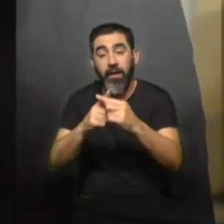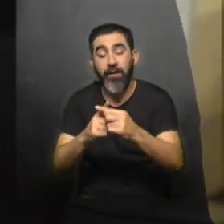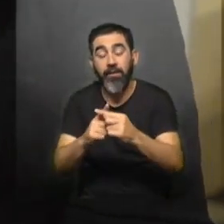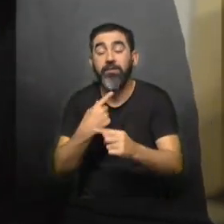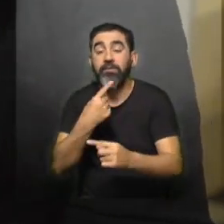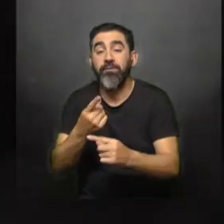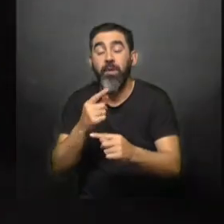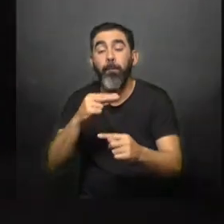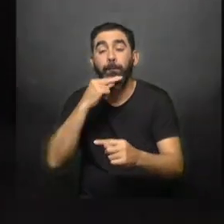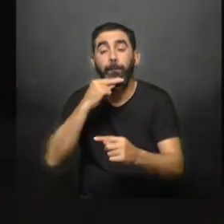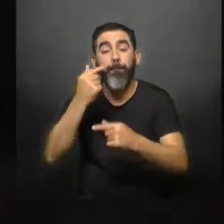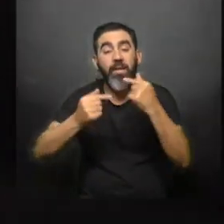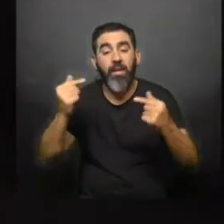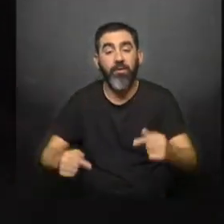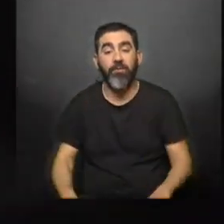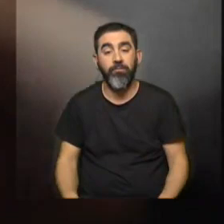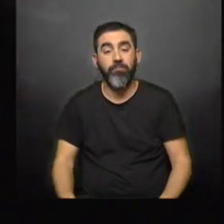arqueológicas metálicas.